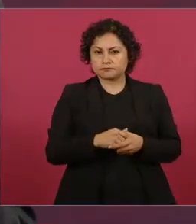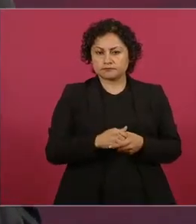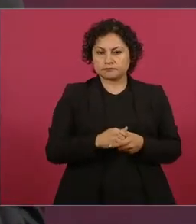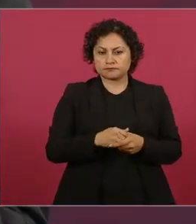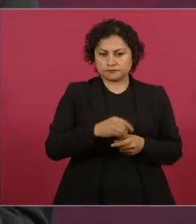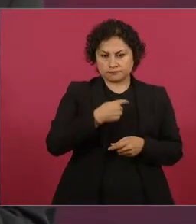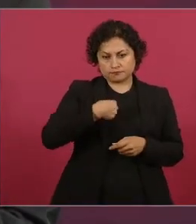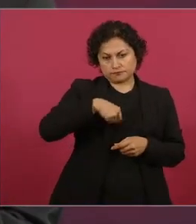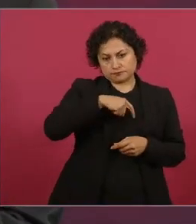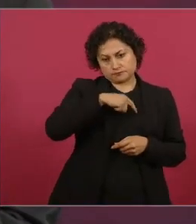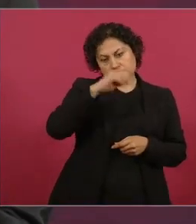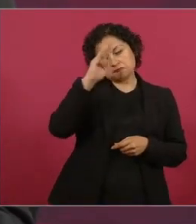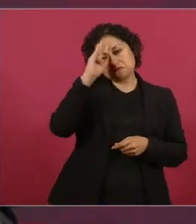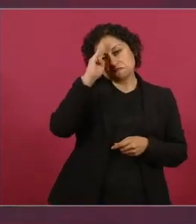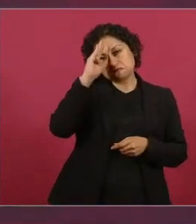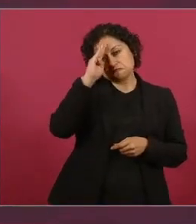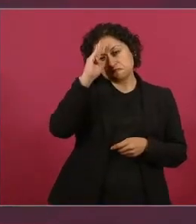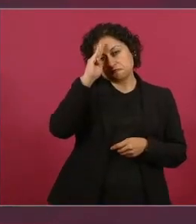Estábamos pensando que